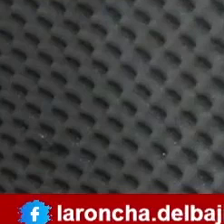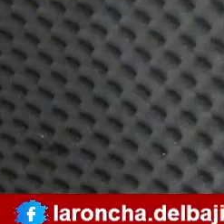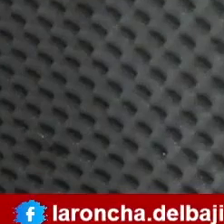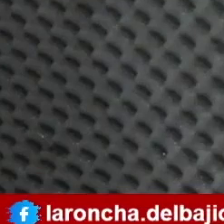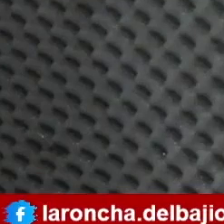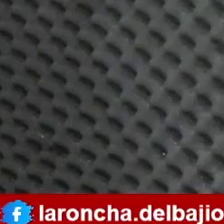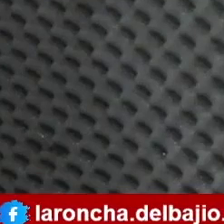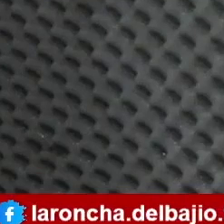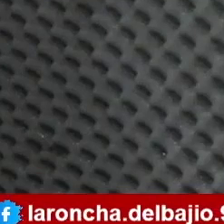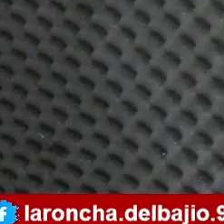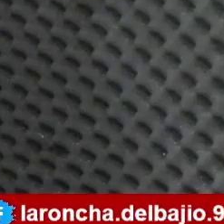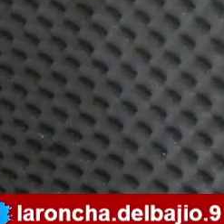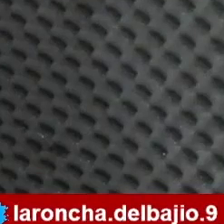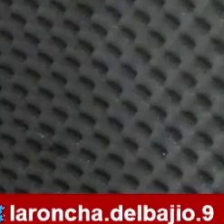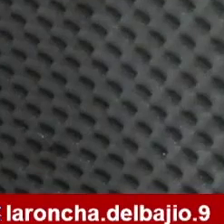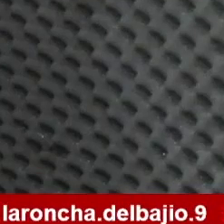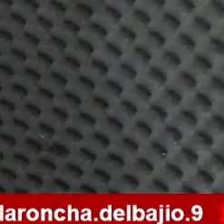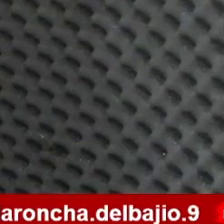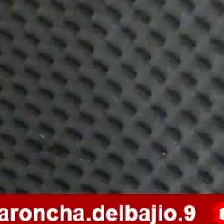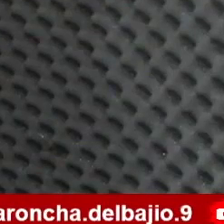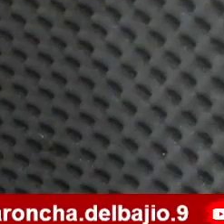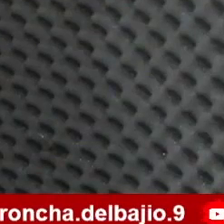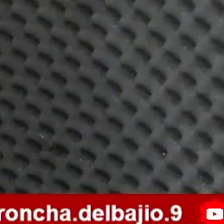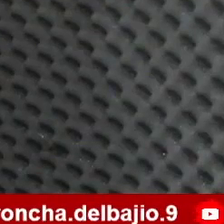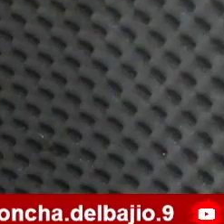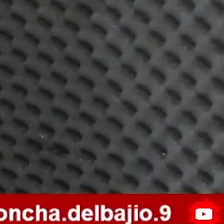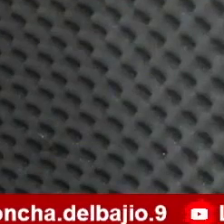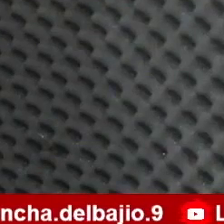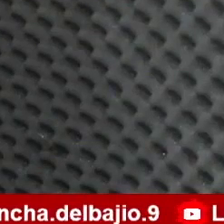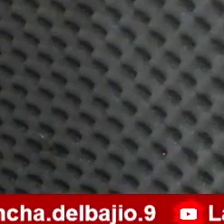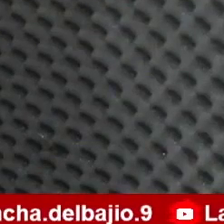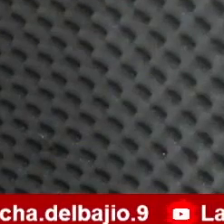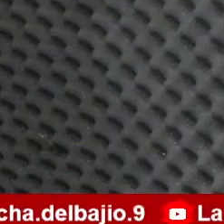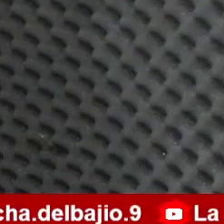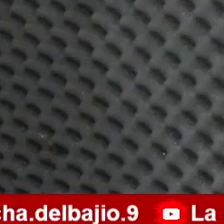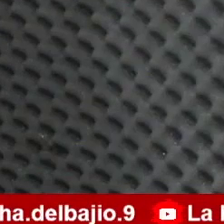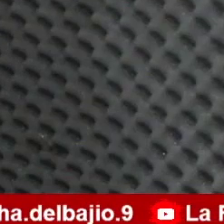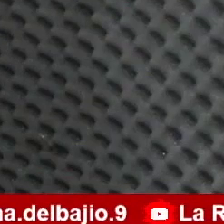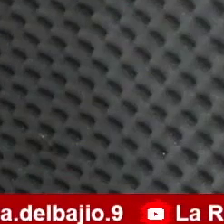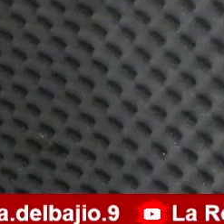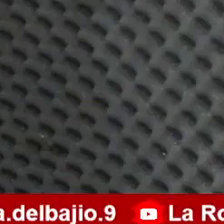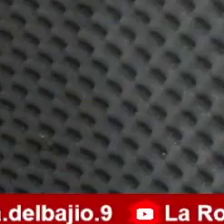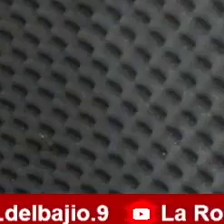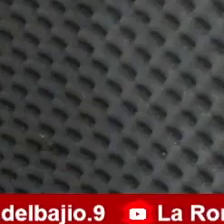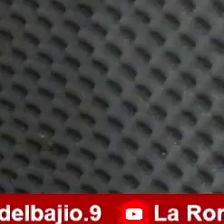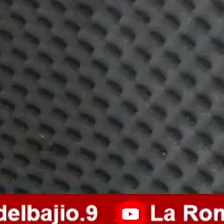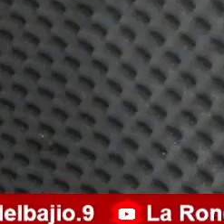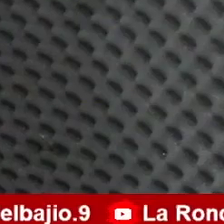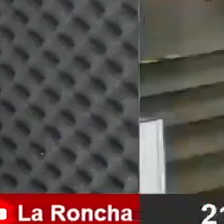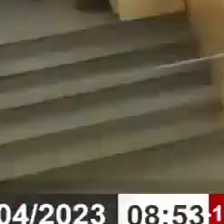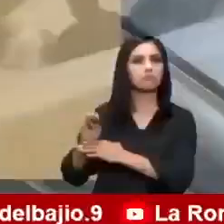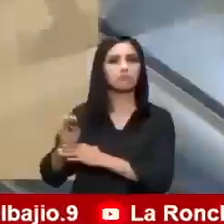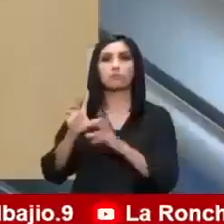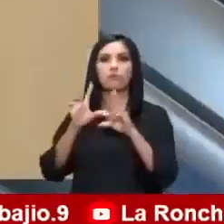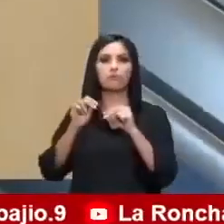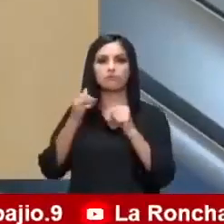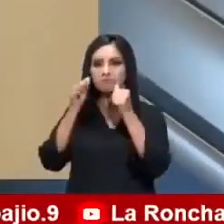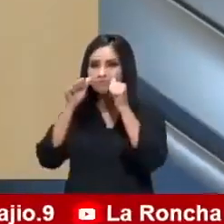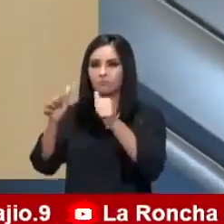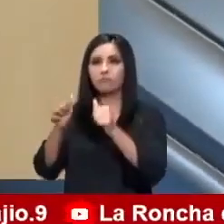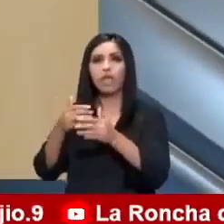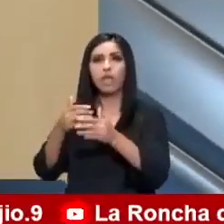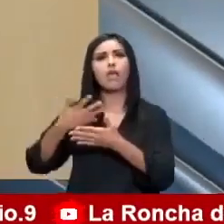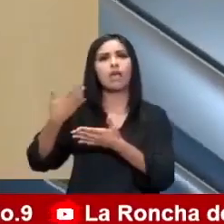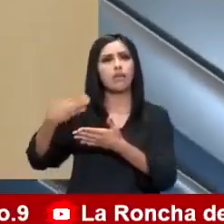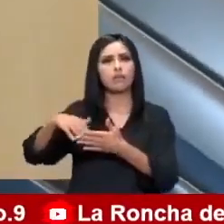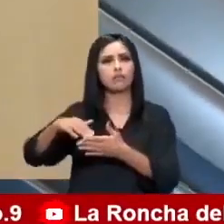esto a la ley para el desarrollo y conectividad económica del Estado de Guanajuato mencionó que en el grupo parlamentario del